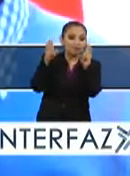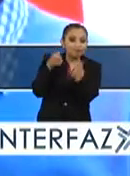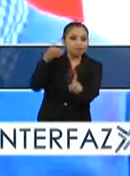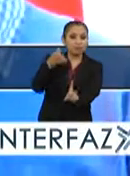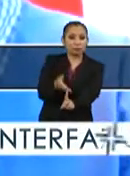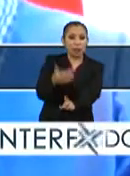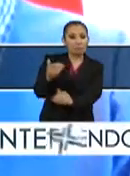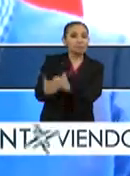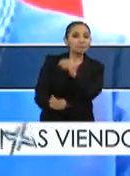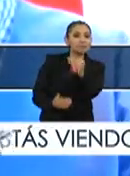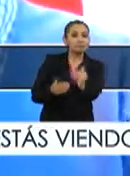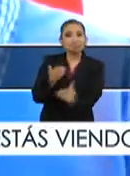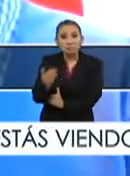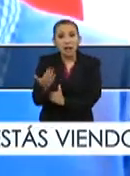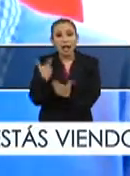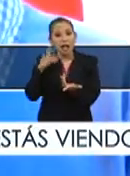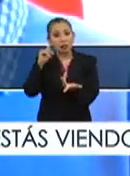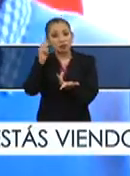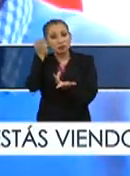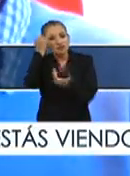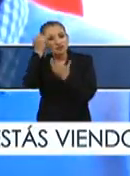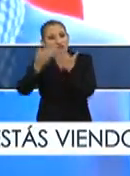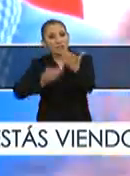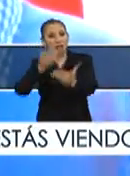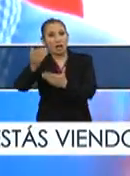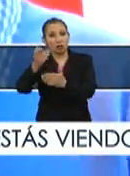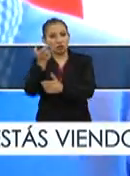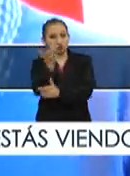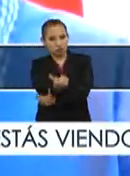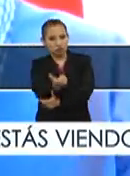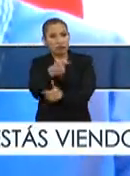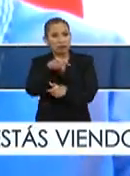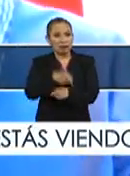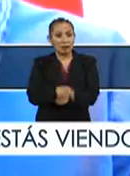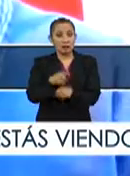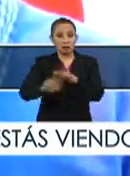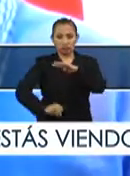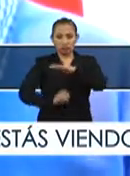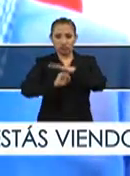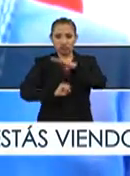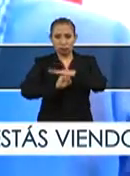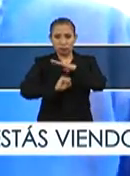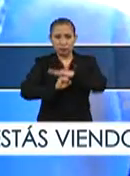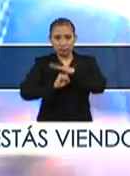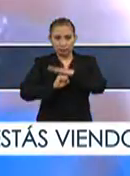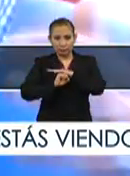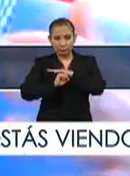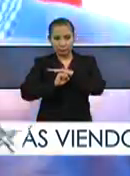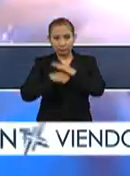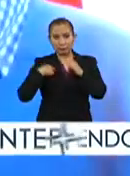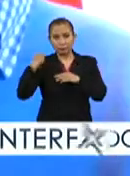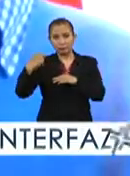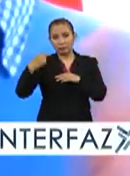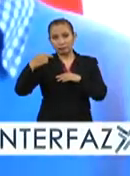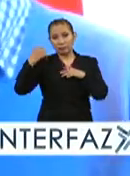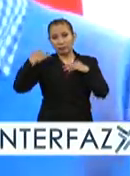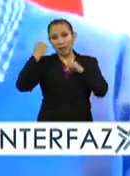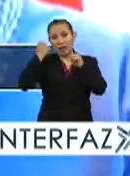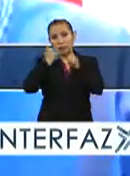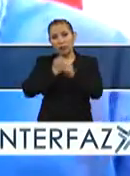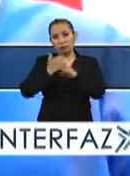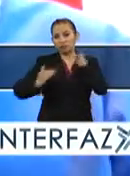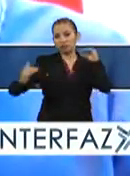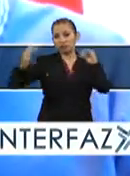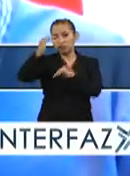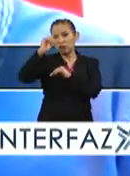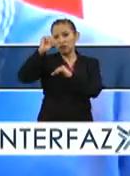del avance de la teoría del desarrollo económico. Ha sido uno de los pilares de lo que se llamó los años de la